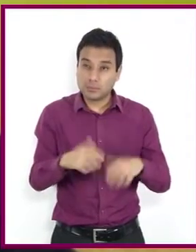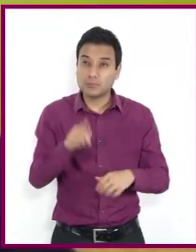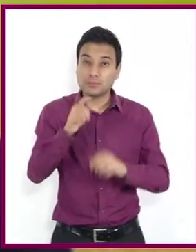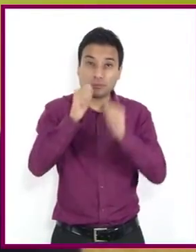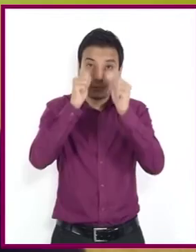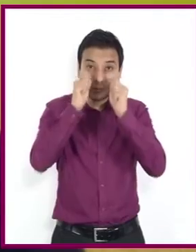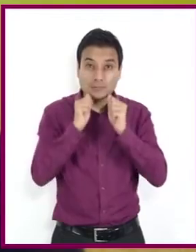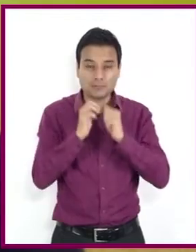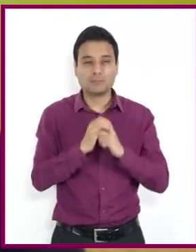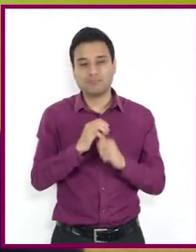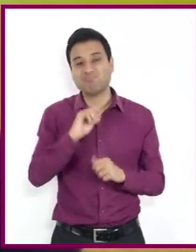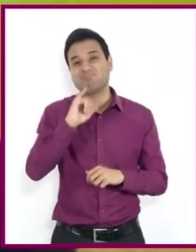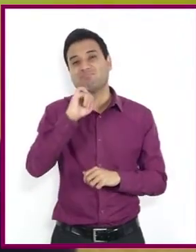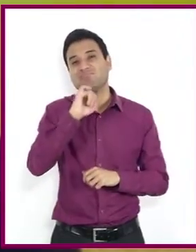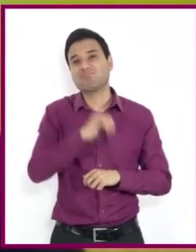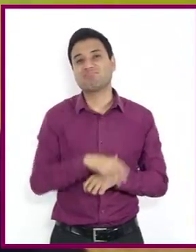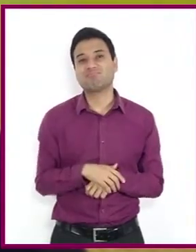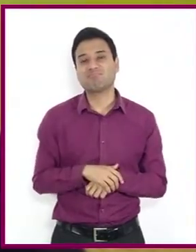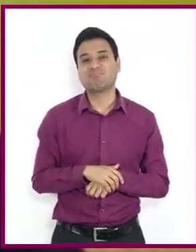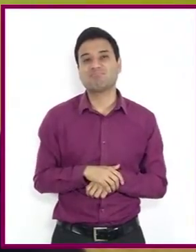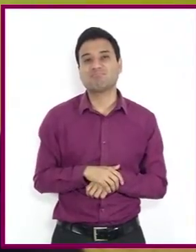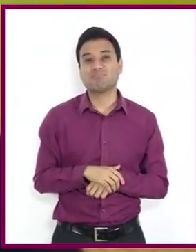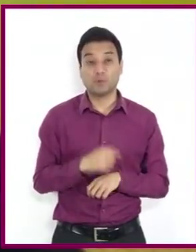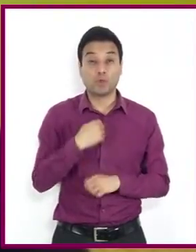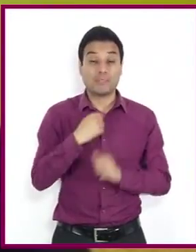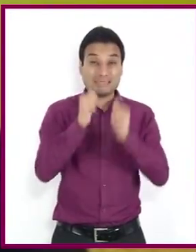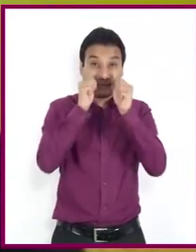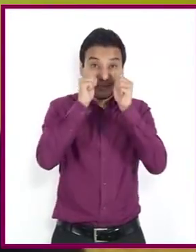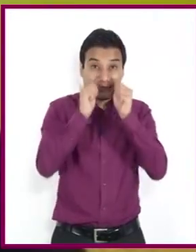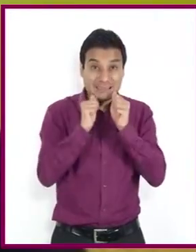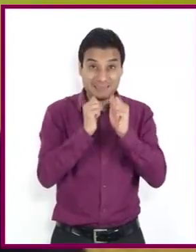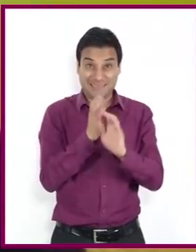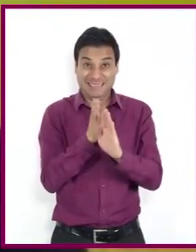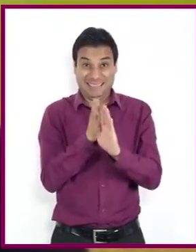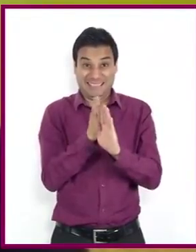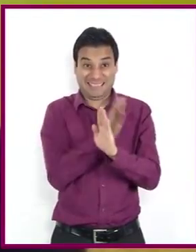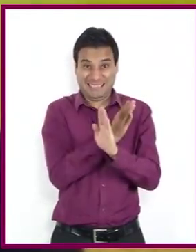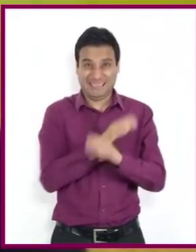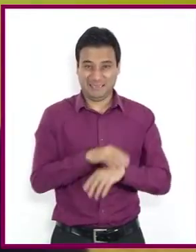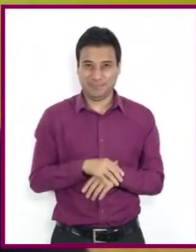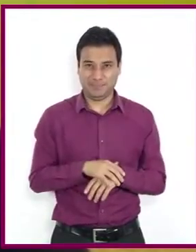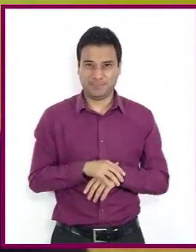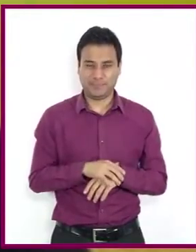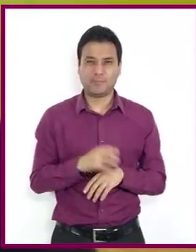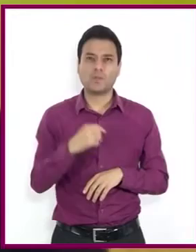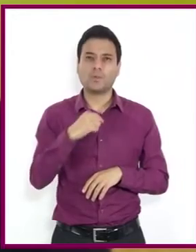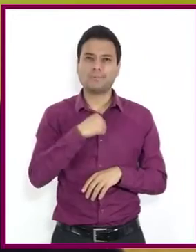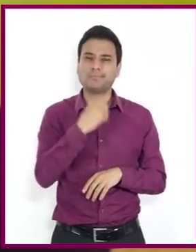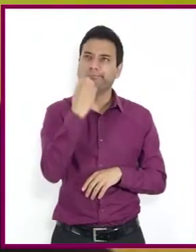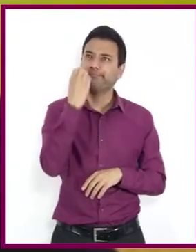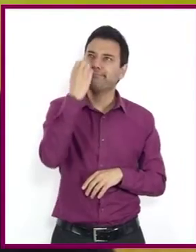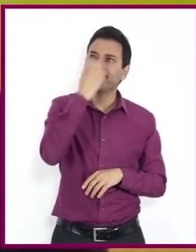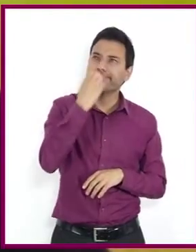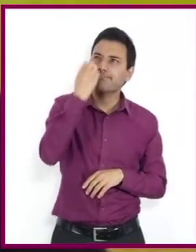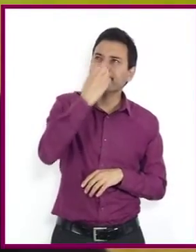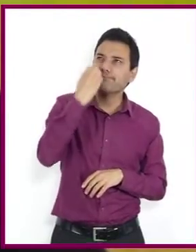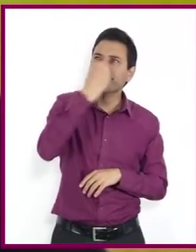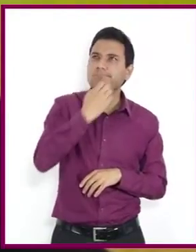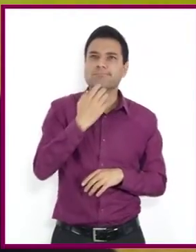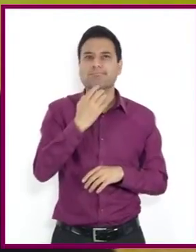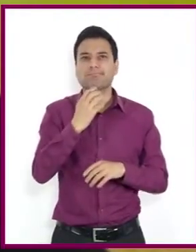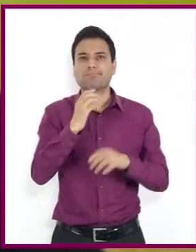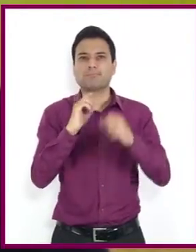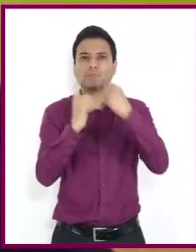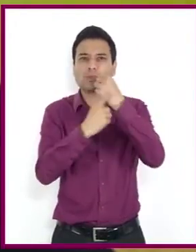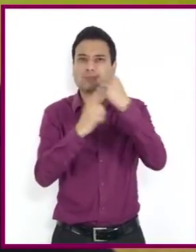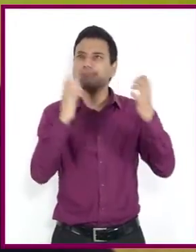Pues sí, pero antes de perder la vista por completo, pude seguir observando las maravillas del sistema